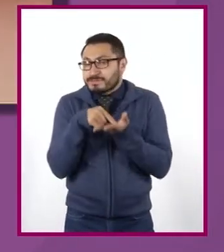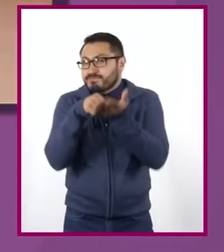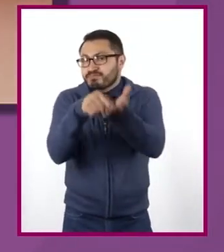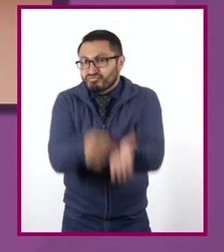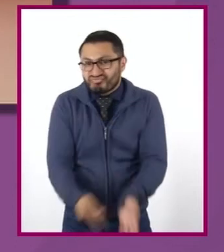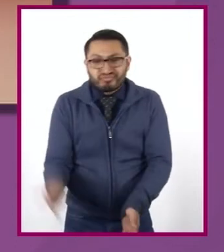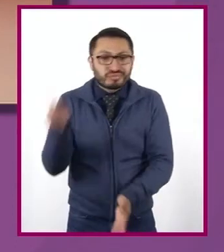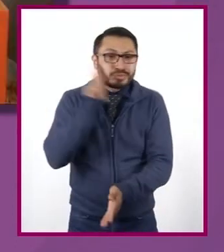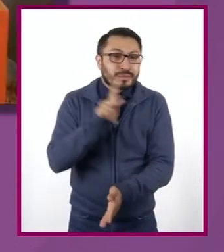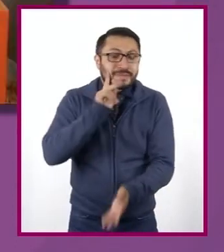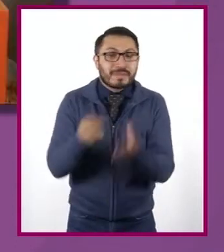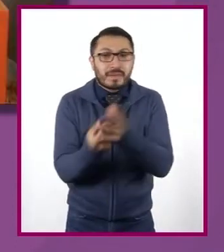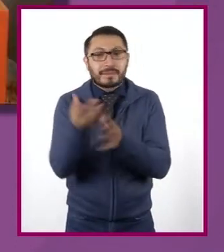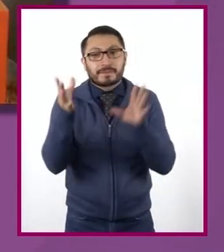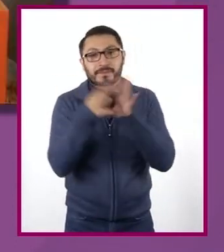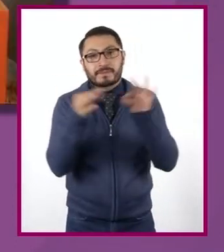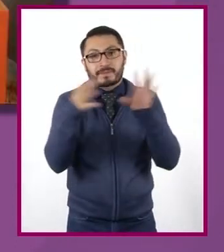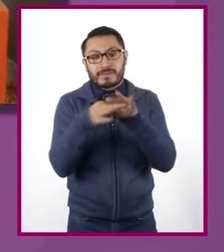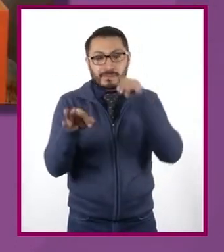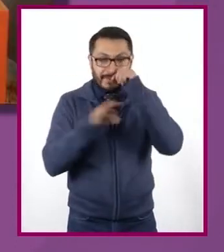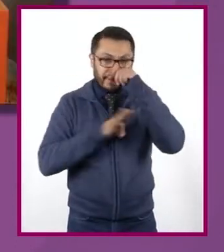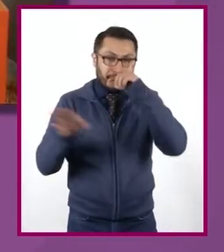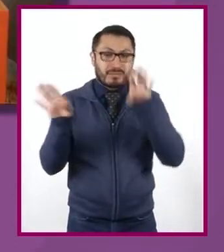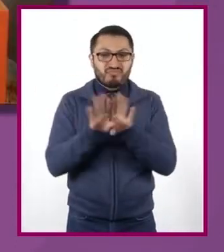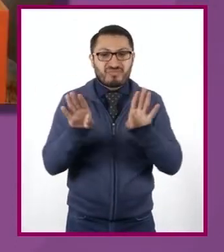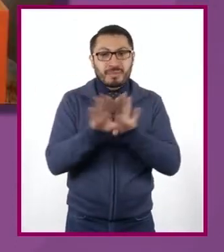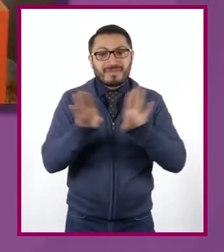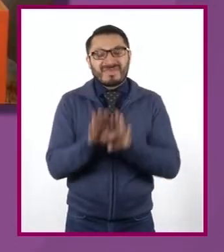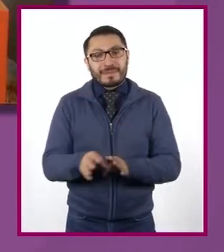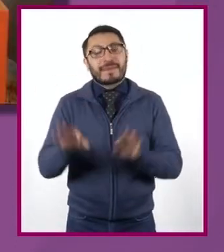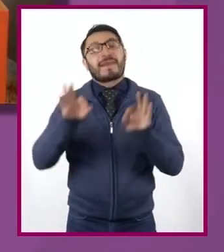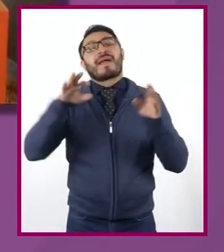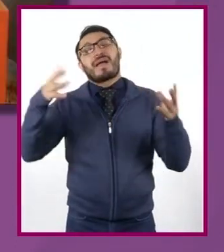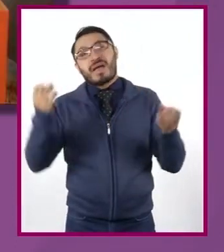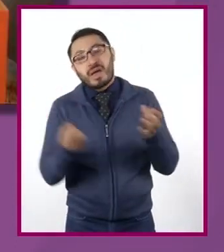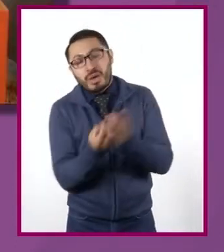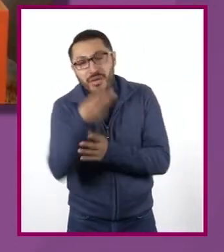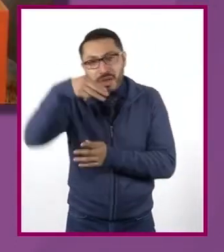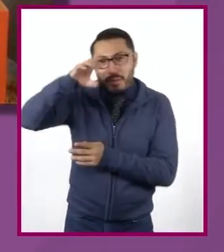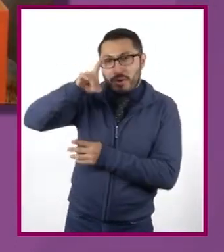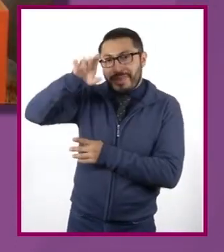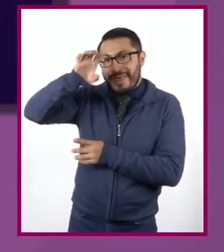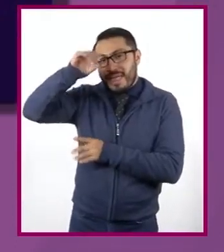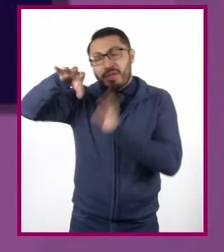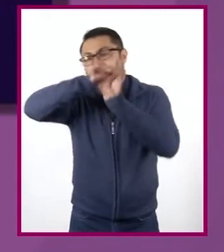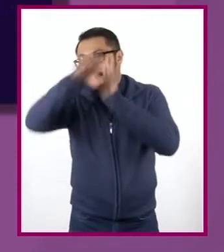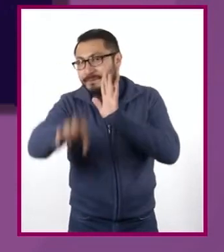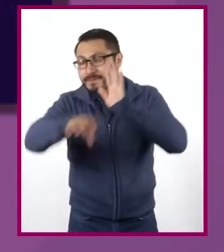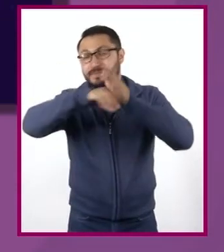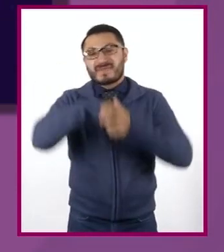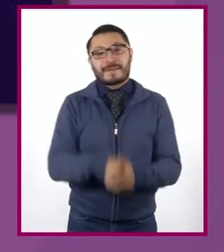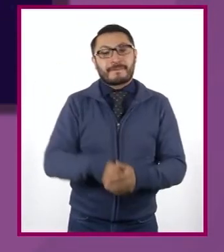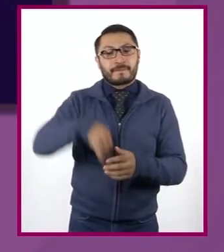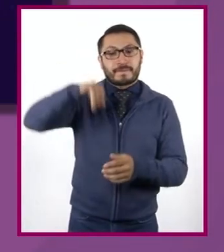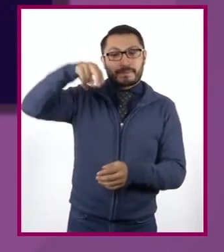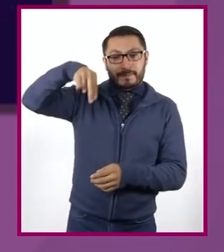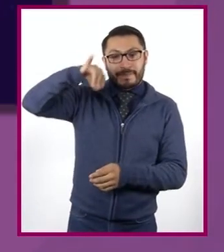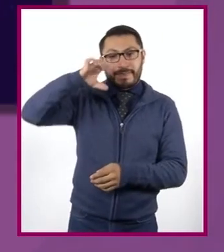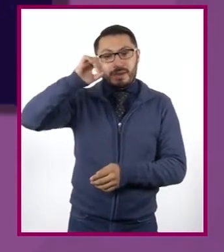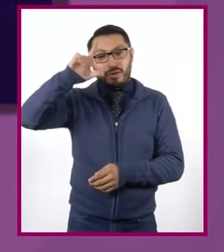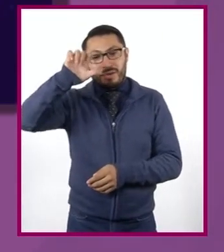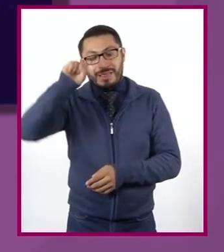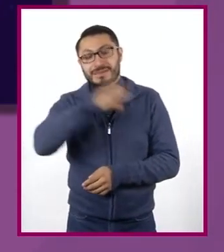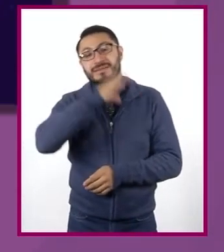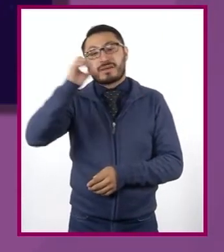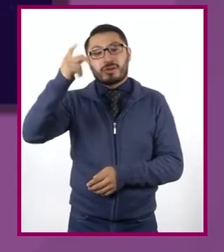nuevas explicaciones y pueden inspirar la formulación de nuevos modelos. Por ejemplo, Nicolás Copérnico,